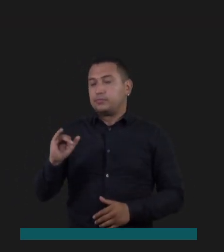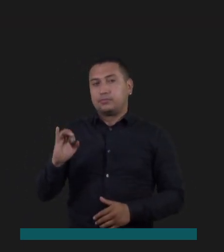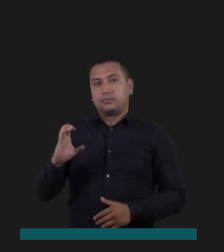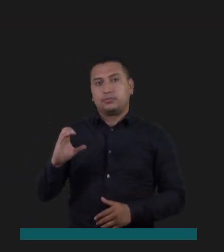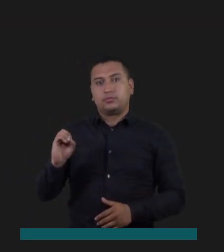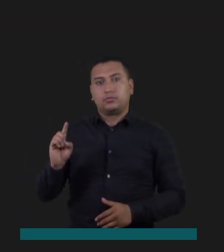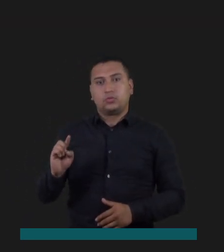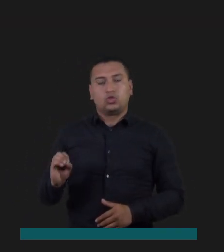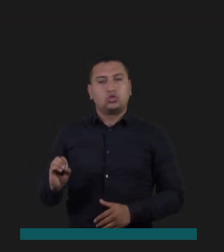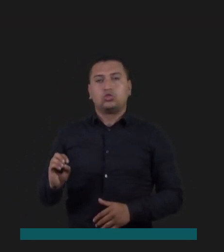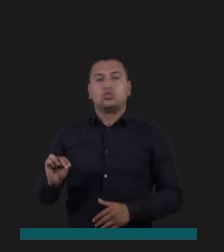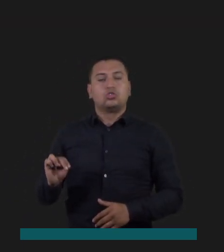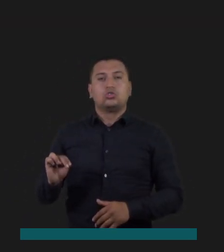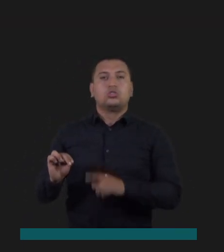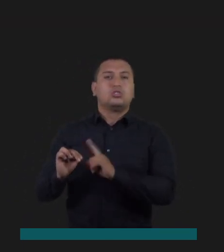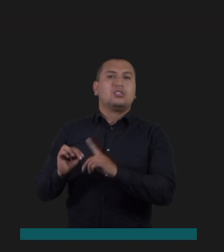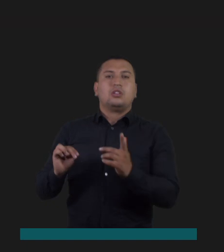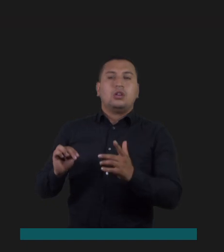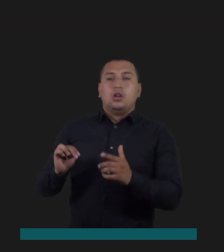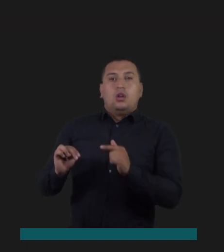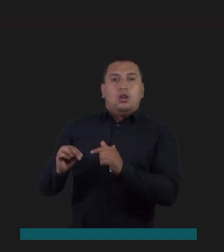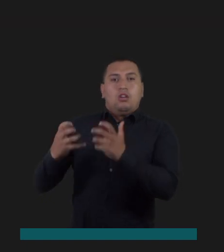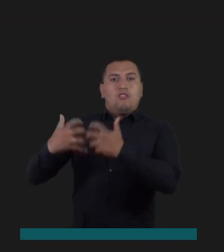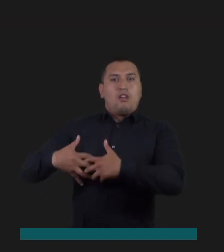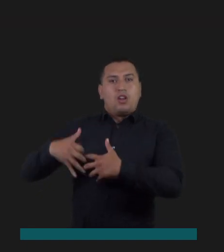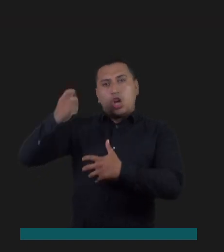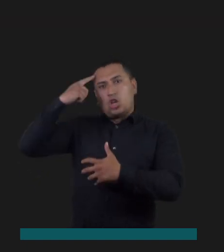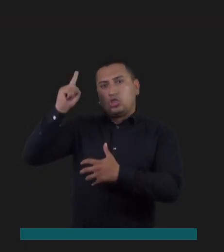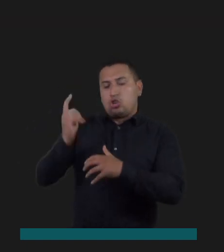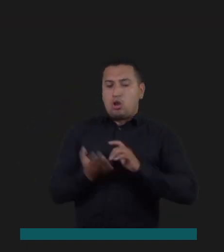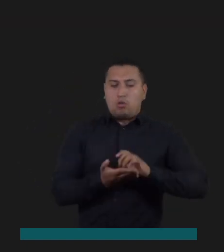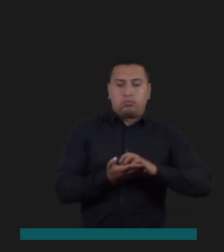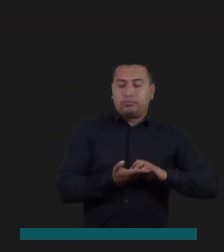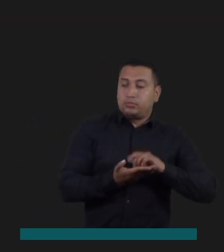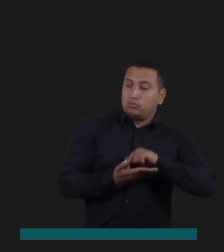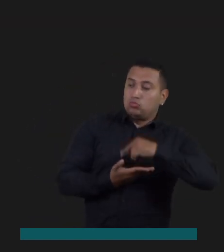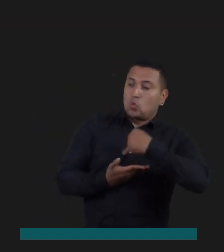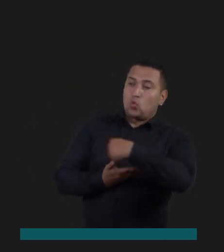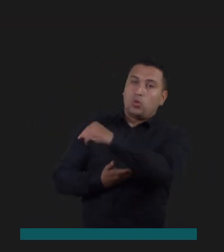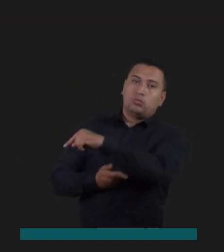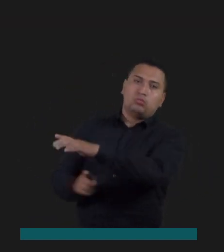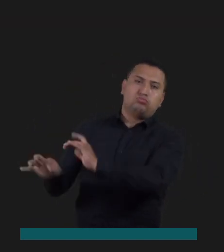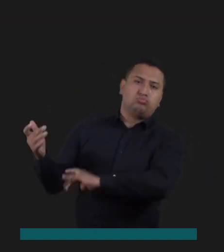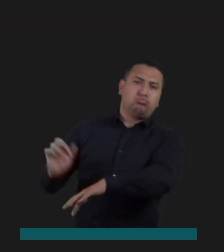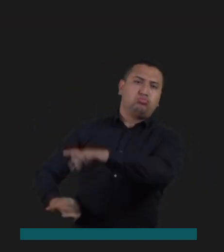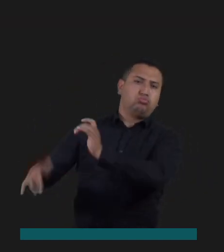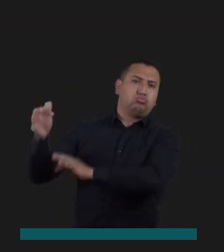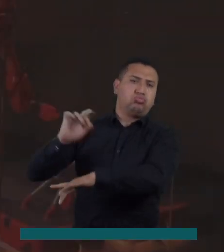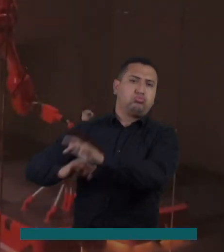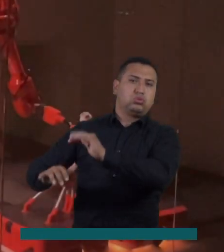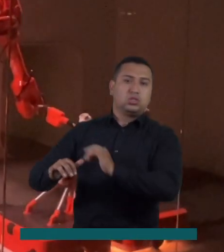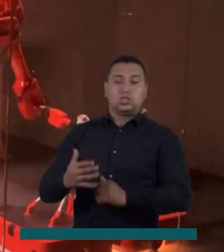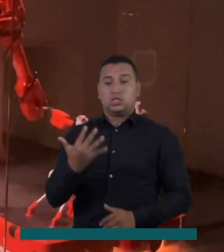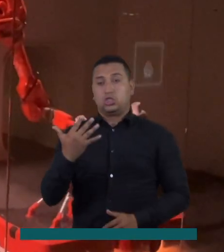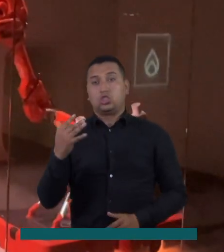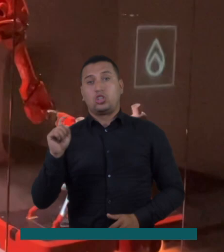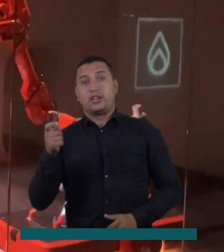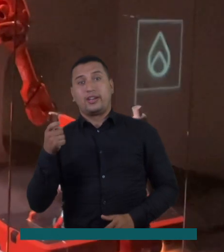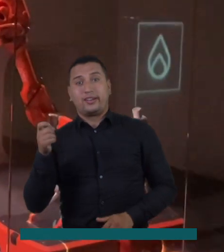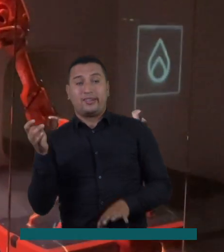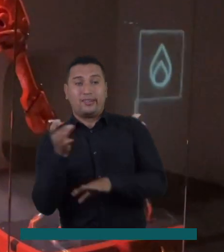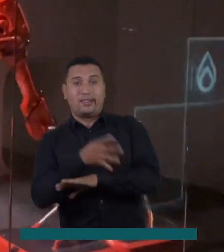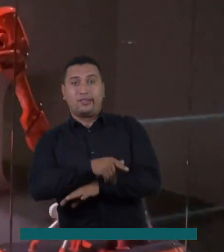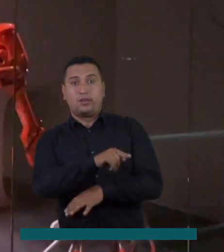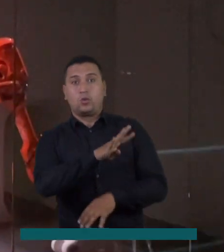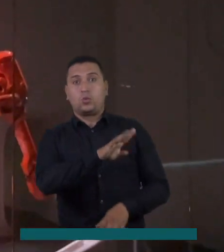totalmente automatizada que corre sobre espectro de 5G. Ahora, ¿por qué 5G es más potente que 4G? El espectro.